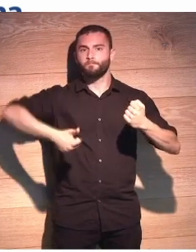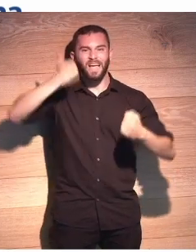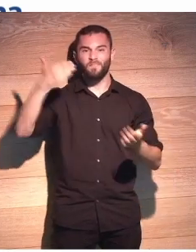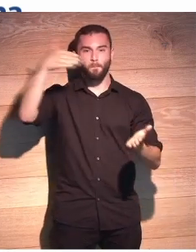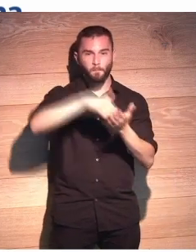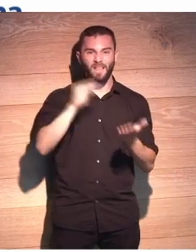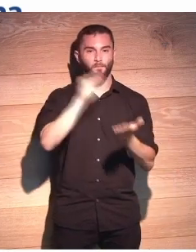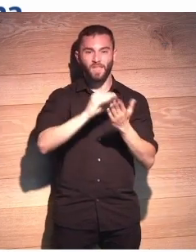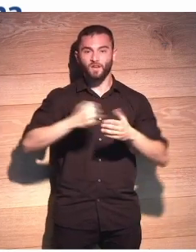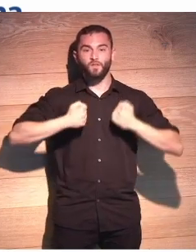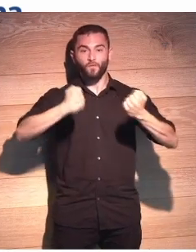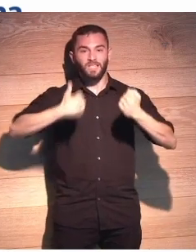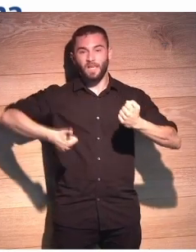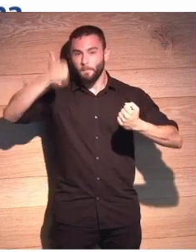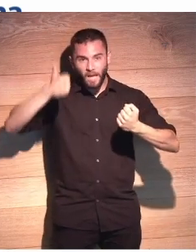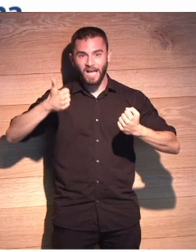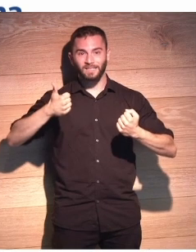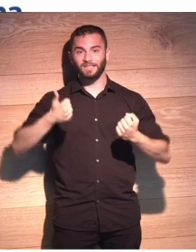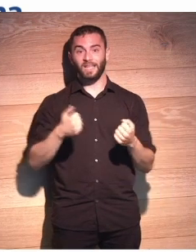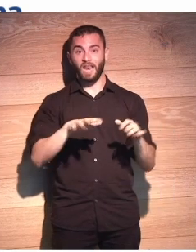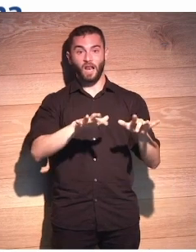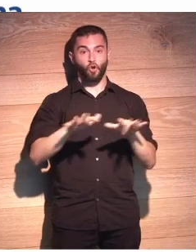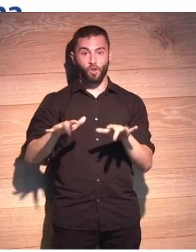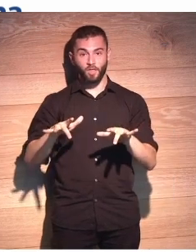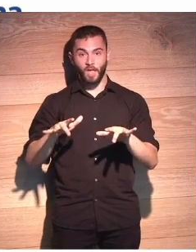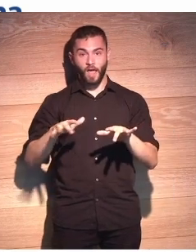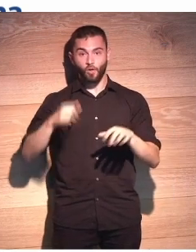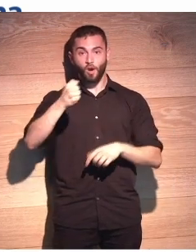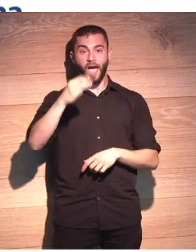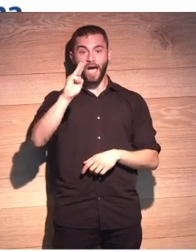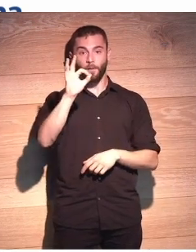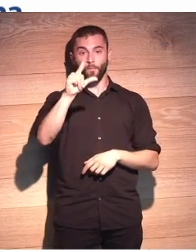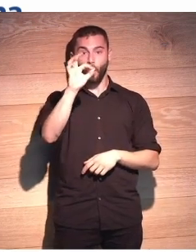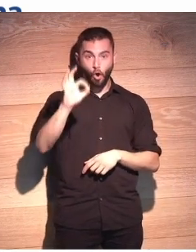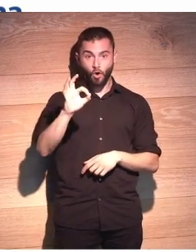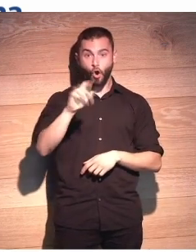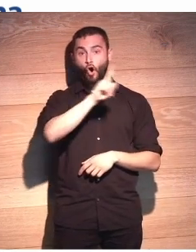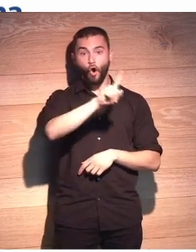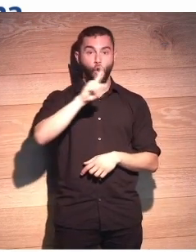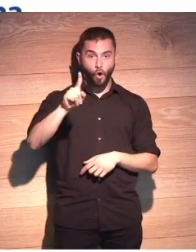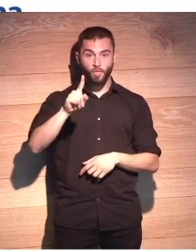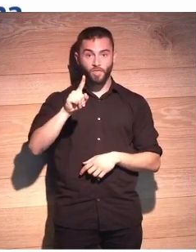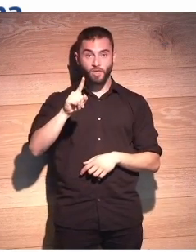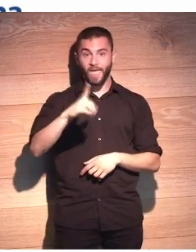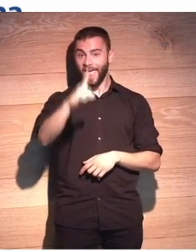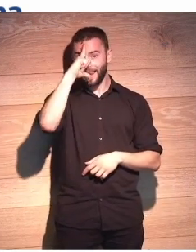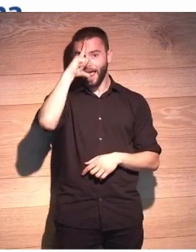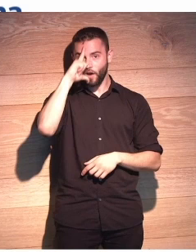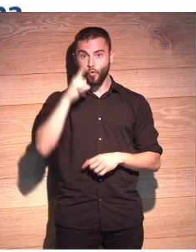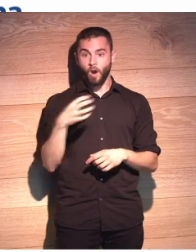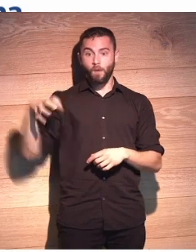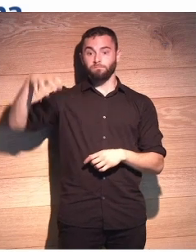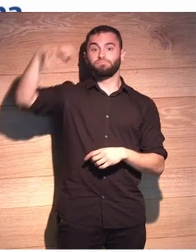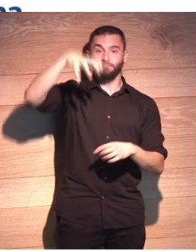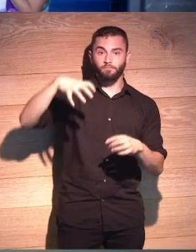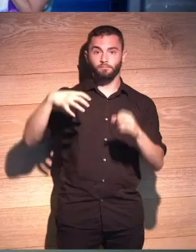la supercomputadora que hizo que el Apolo 11 alunizara en la Luna. Cualquier